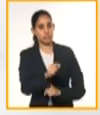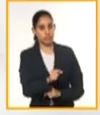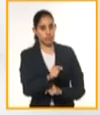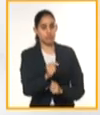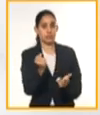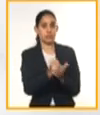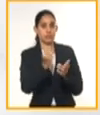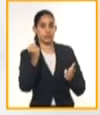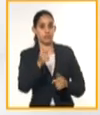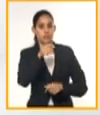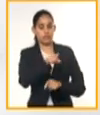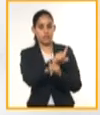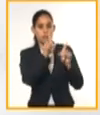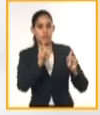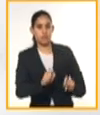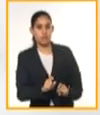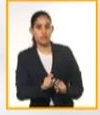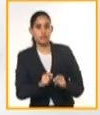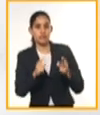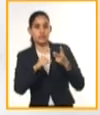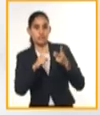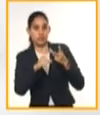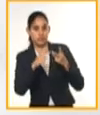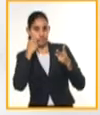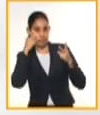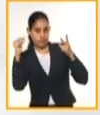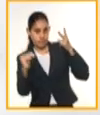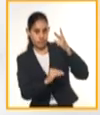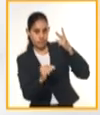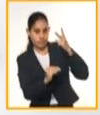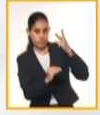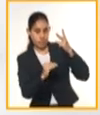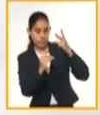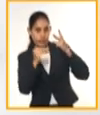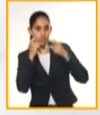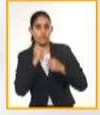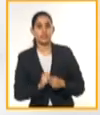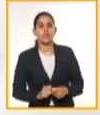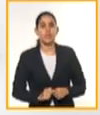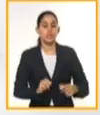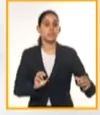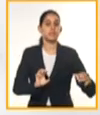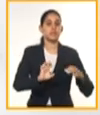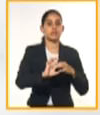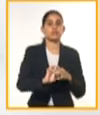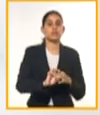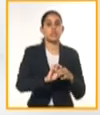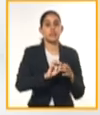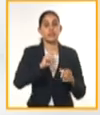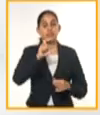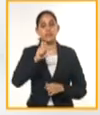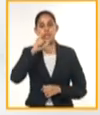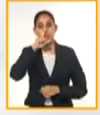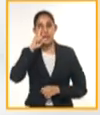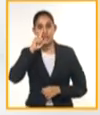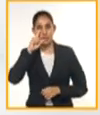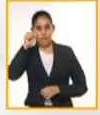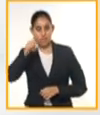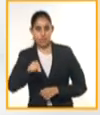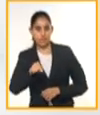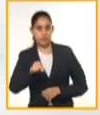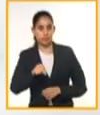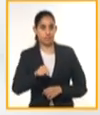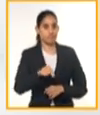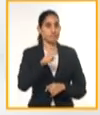primera encuesta. Vayamos a la segunda, la ven abajo. Es de la cadena CNN, uno de las pesadillas de